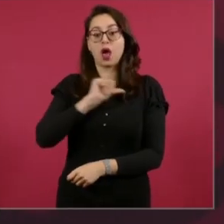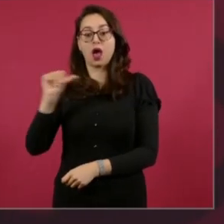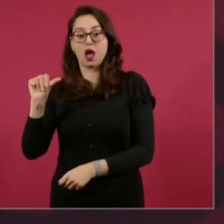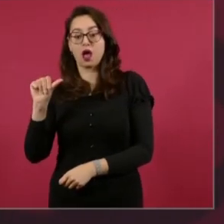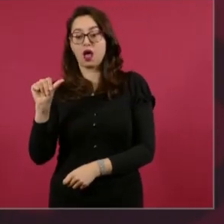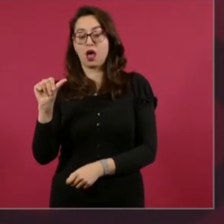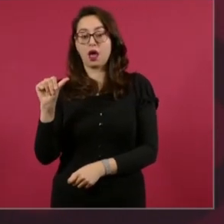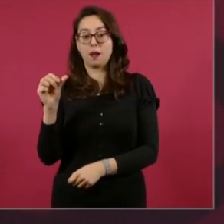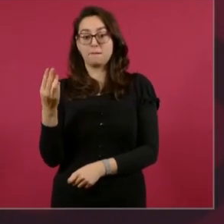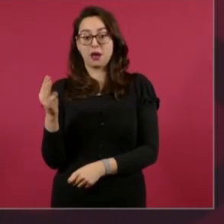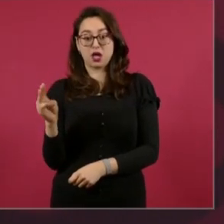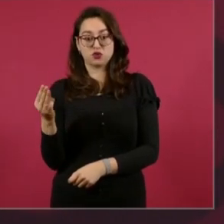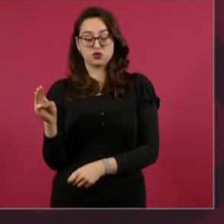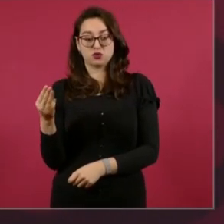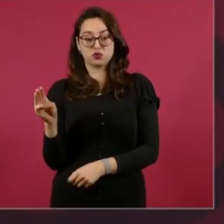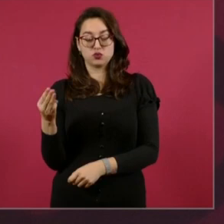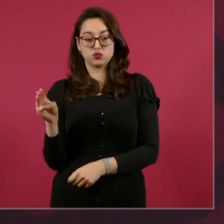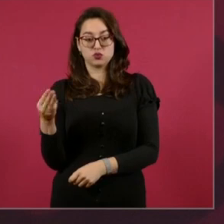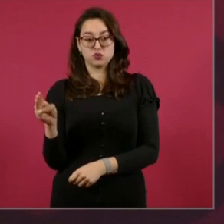a mayo.